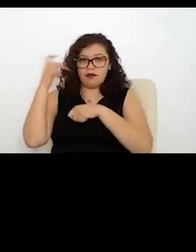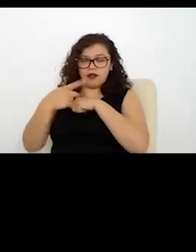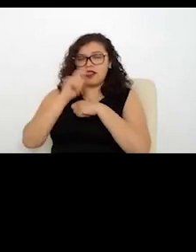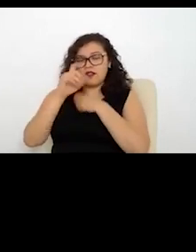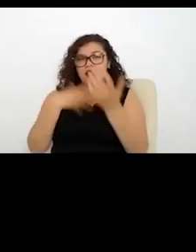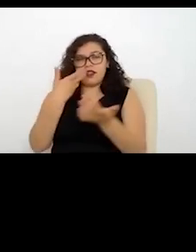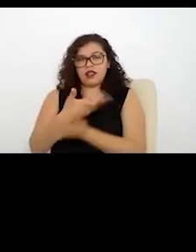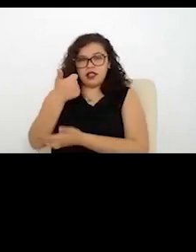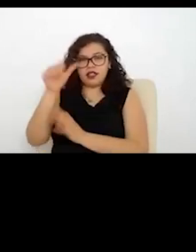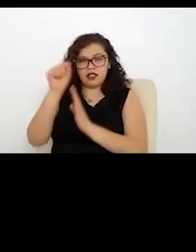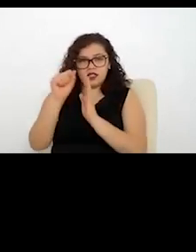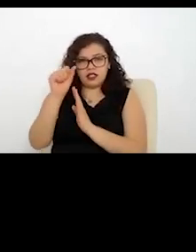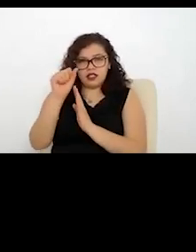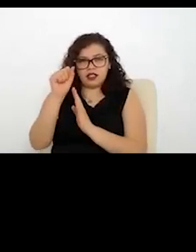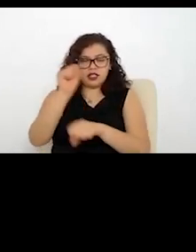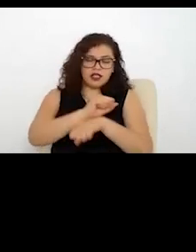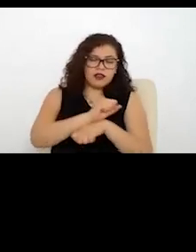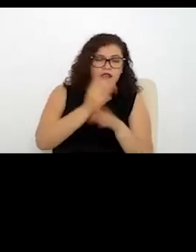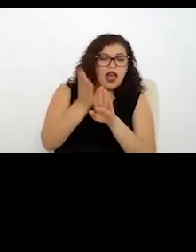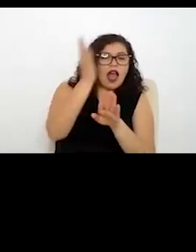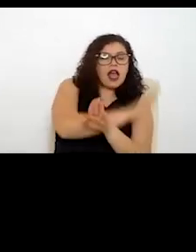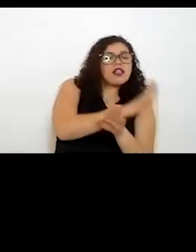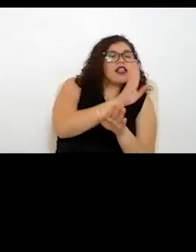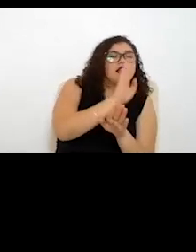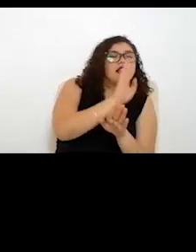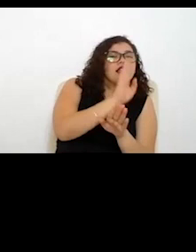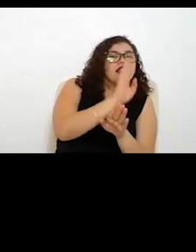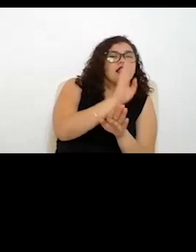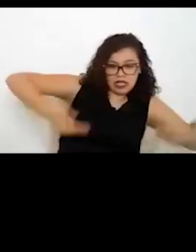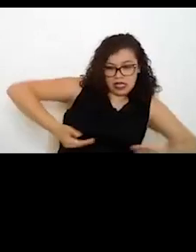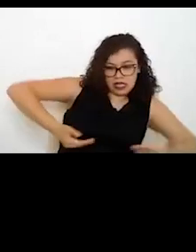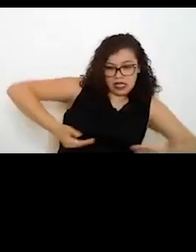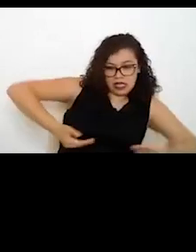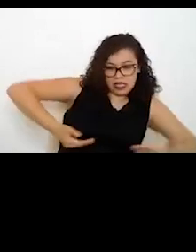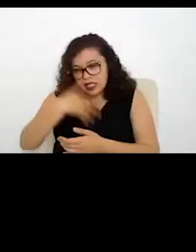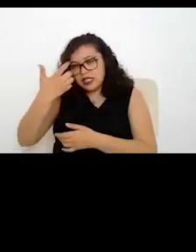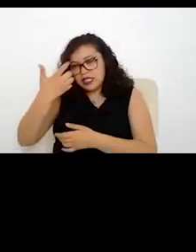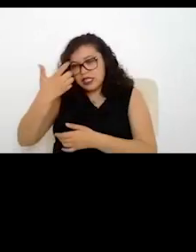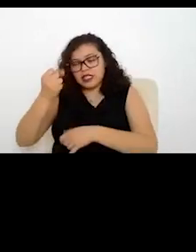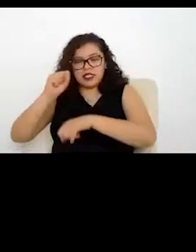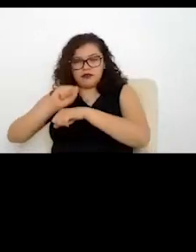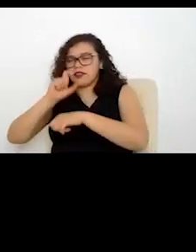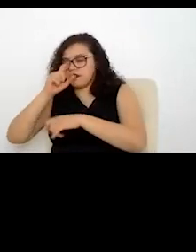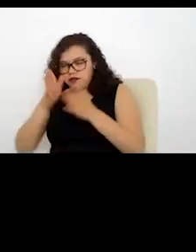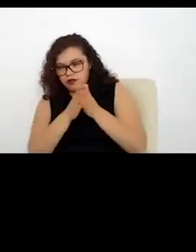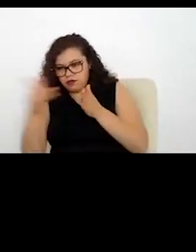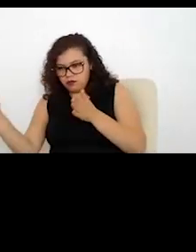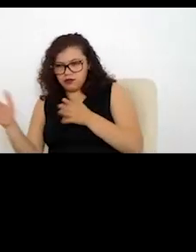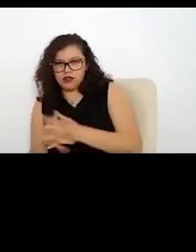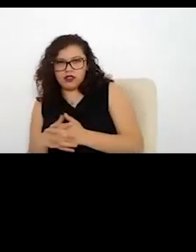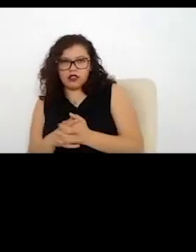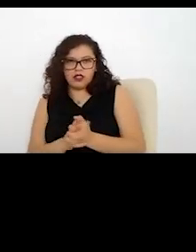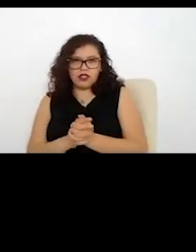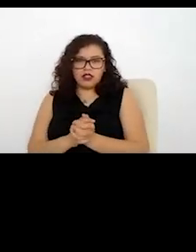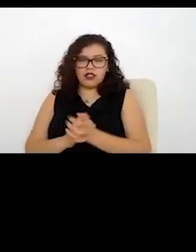6 semanas anteriores y posteriores al parto, porque obviamente el parto en casos de cesárea es una